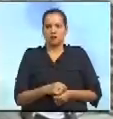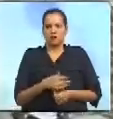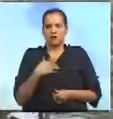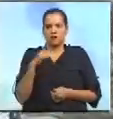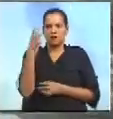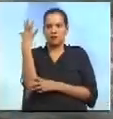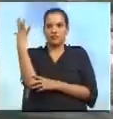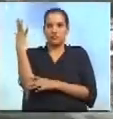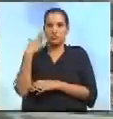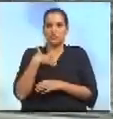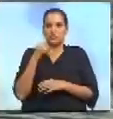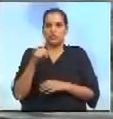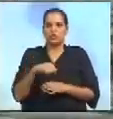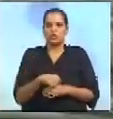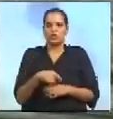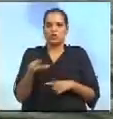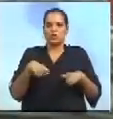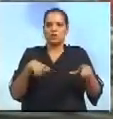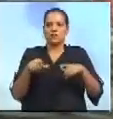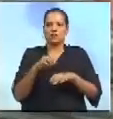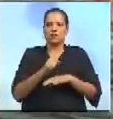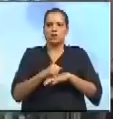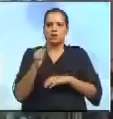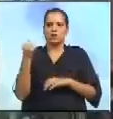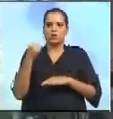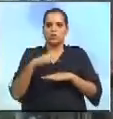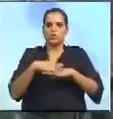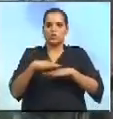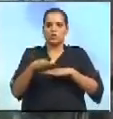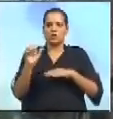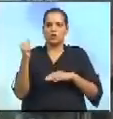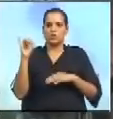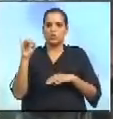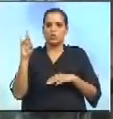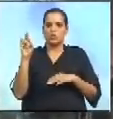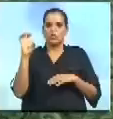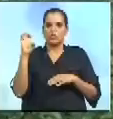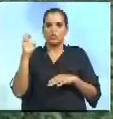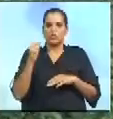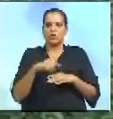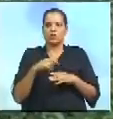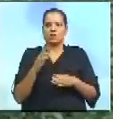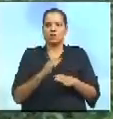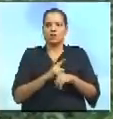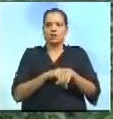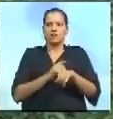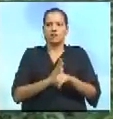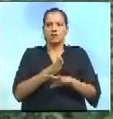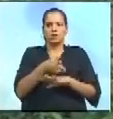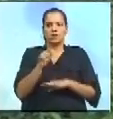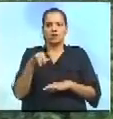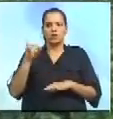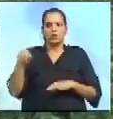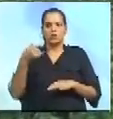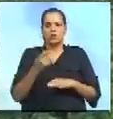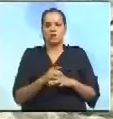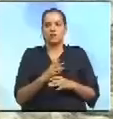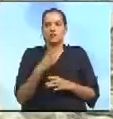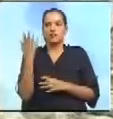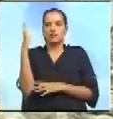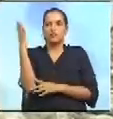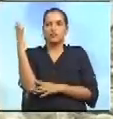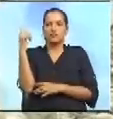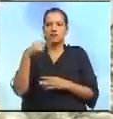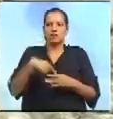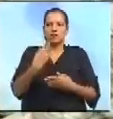Este árbol, que estaba ubicado en el sector de aire libre en la entrada de la ciudad, se desplomó en horas de la tarde de este jueves, producto del desprendimiento de